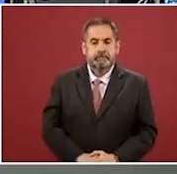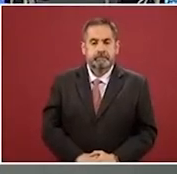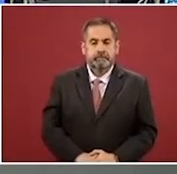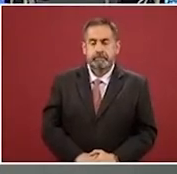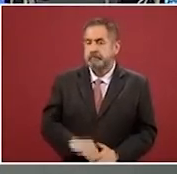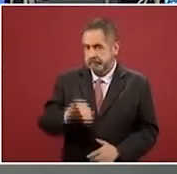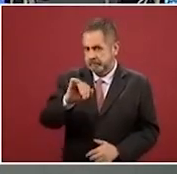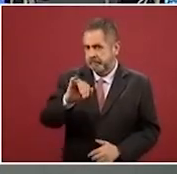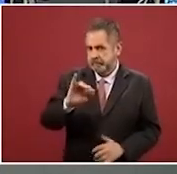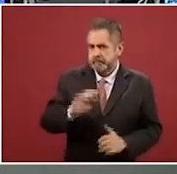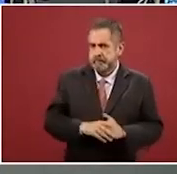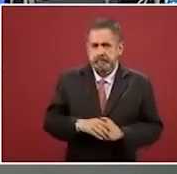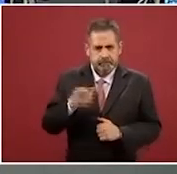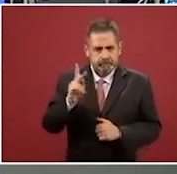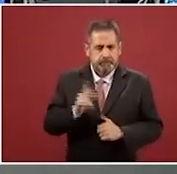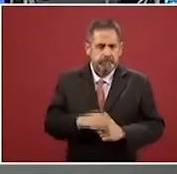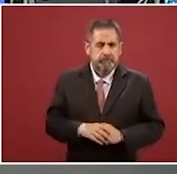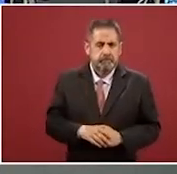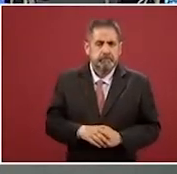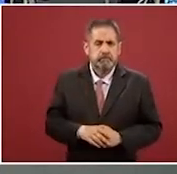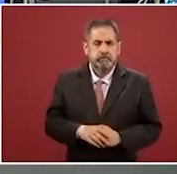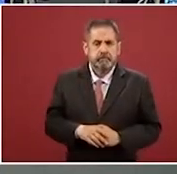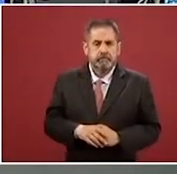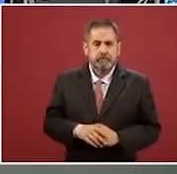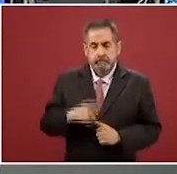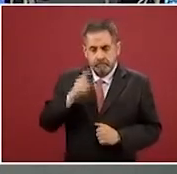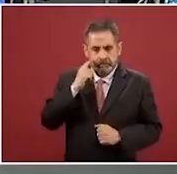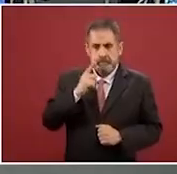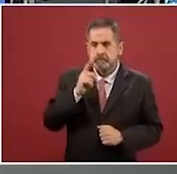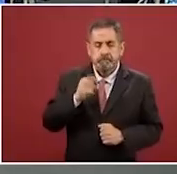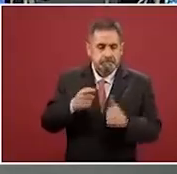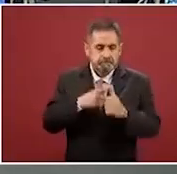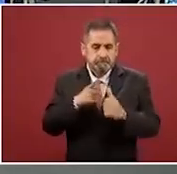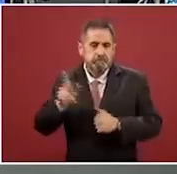pero hay que primero probar,